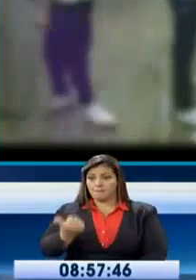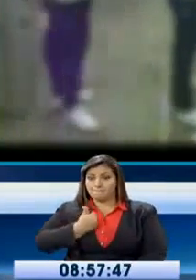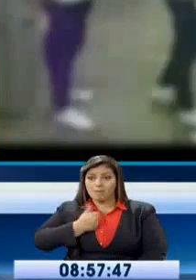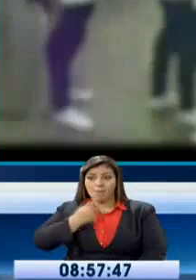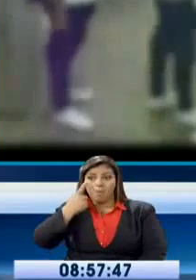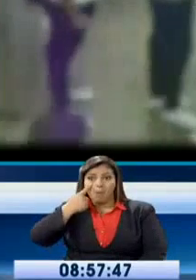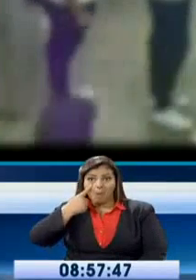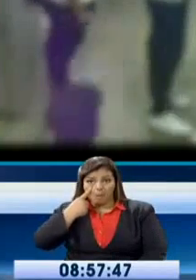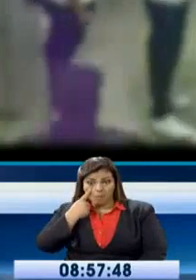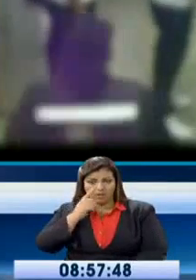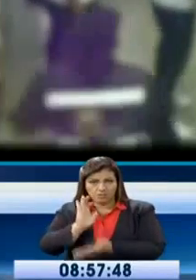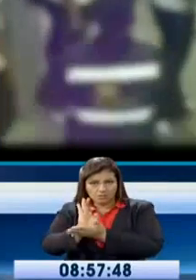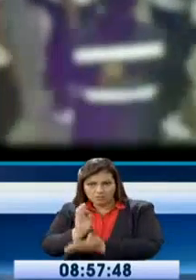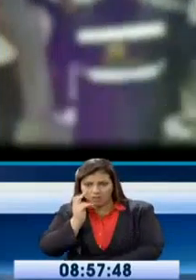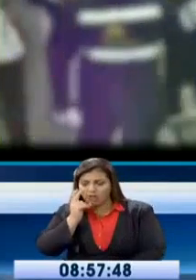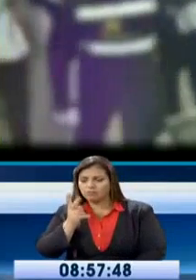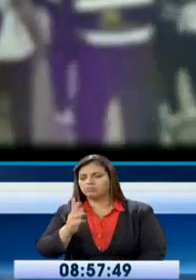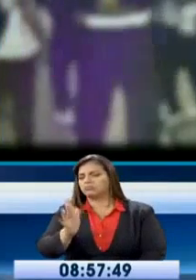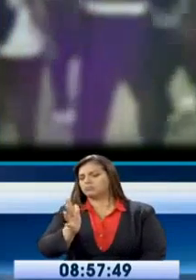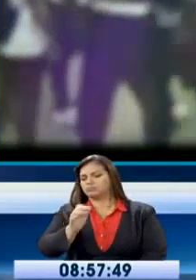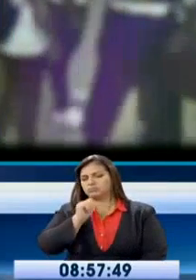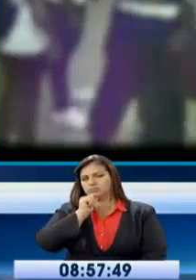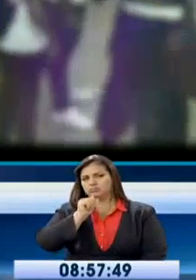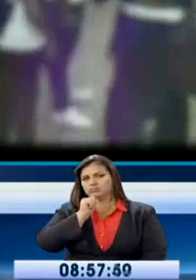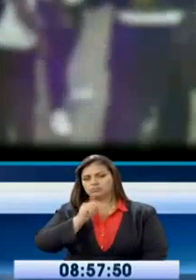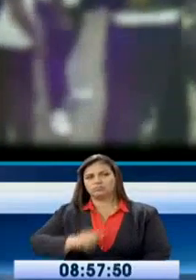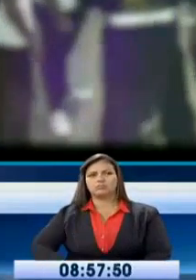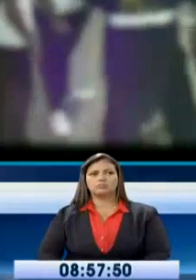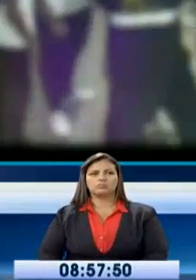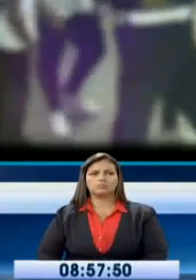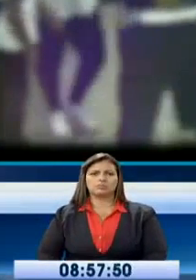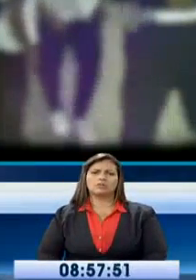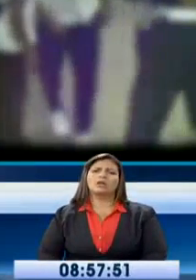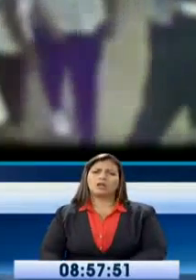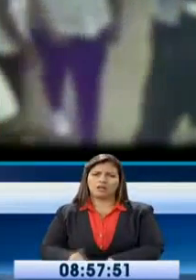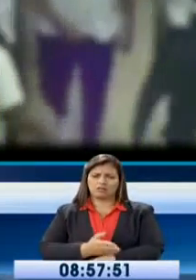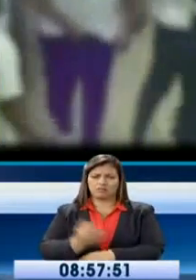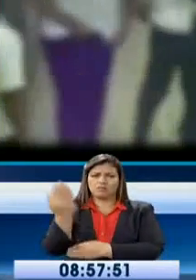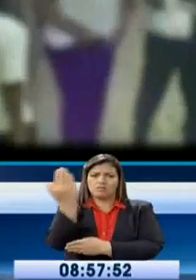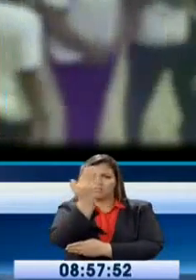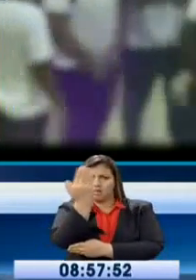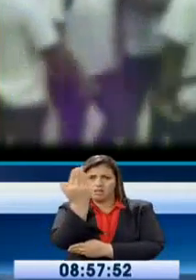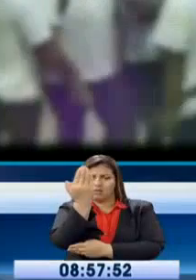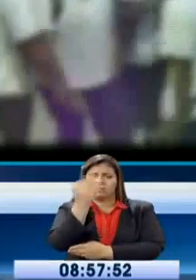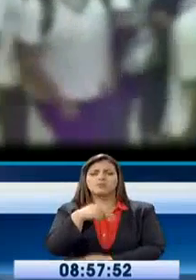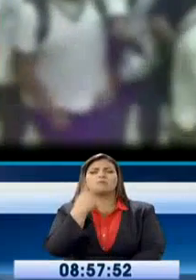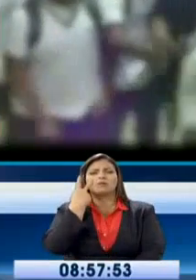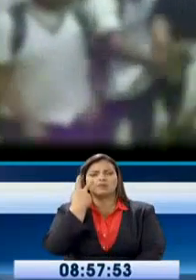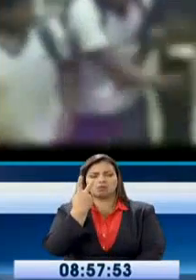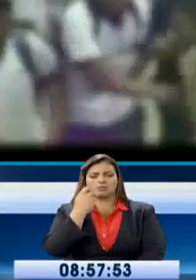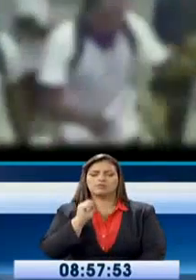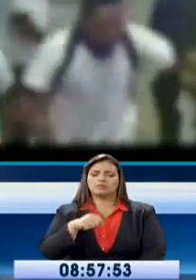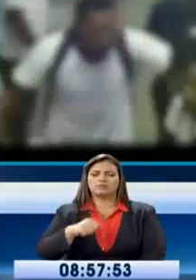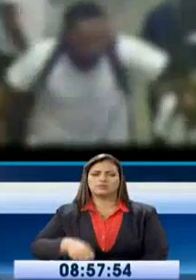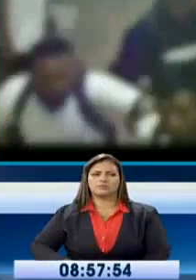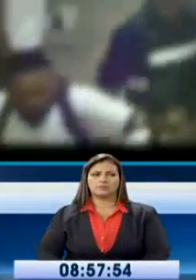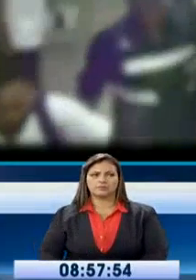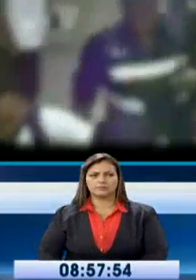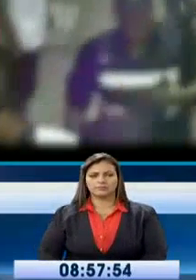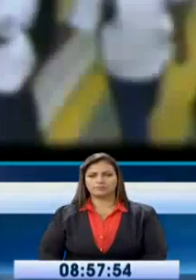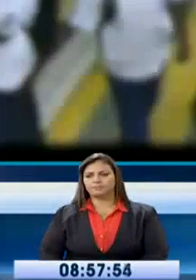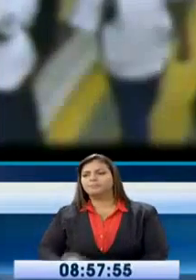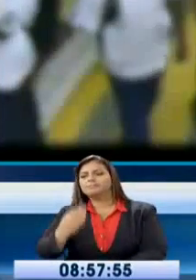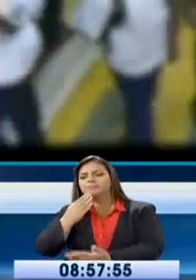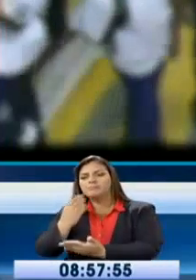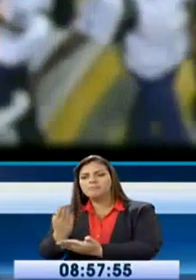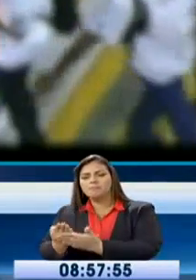presenciado. No, ¿para qué le voy a decir que sí? No, que la televisión, por lo que hay en las pandillas y todo eso, debe de haber policía. Tremendo. Gracias, señora. Gracias,